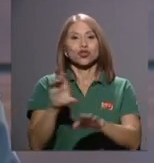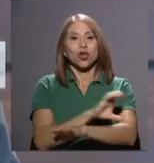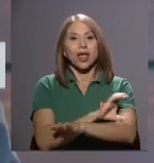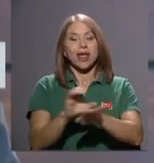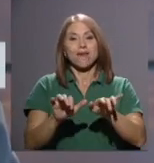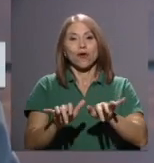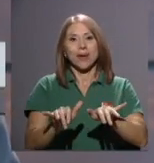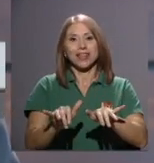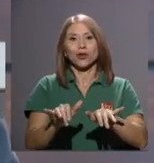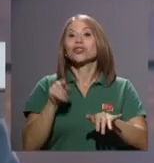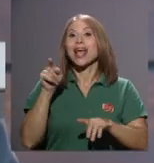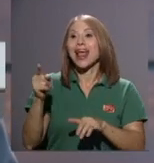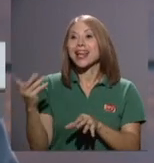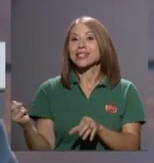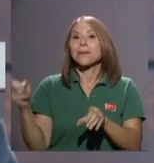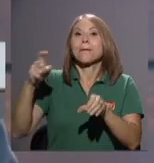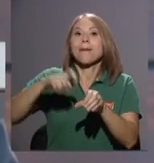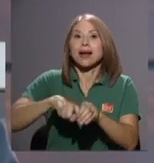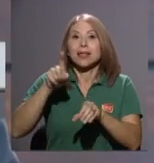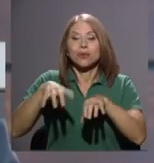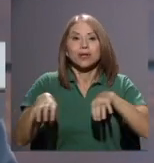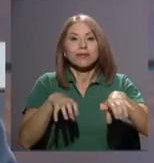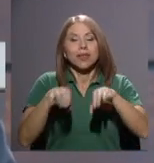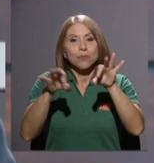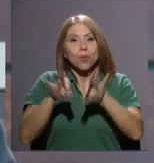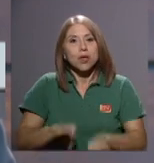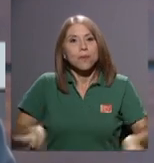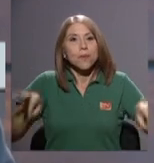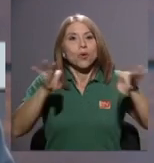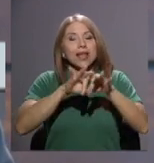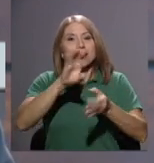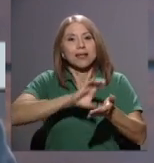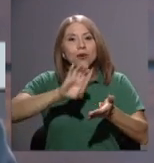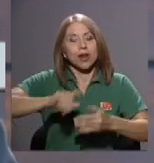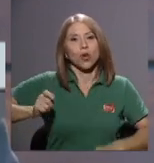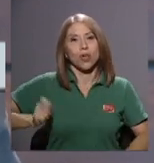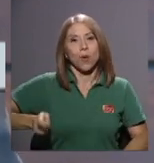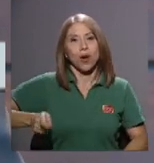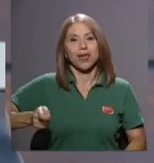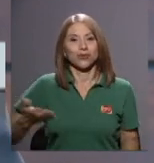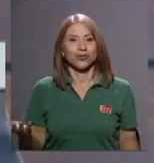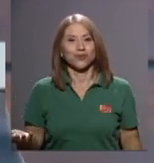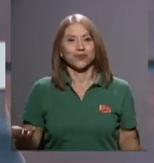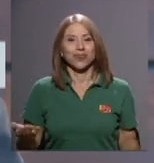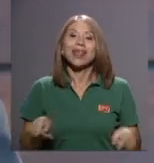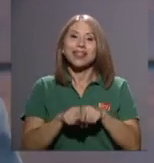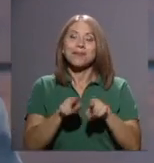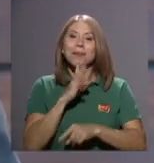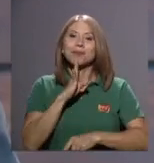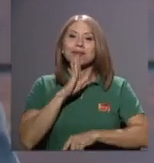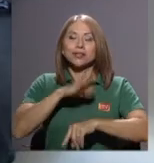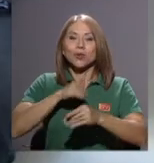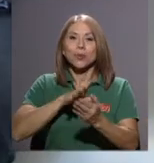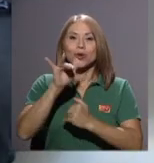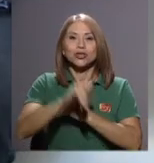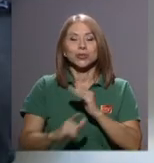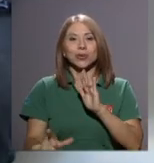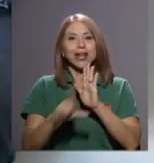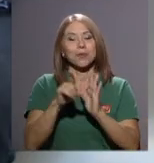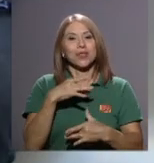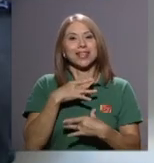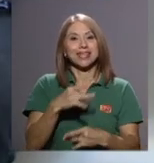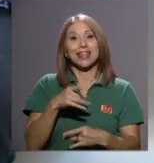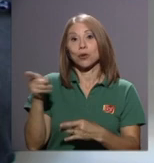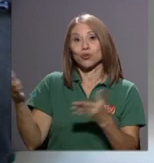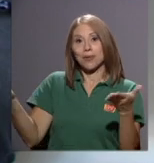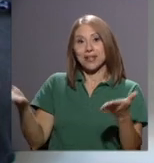semana es parte de los que organizan un simposio muy importante en el Colegio de Abogados. Y bueno, vamos a hablar también de un proyecto de ley muy interesante que presenta usted